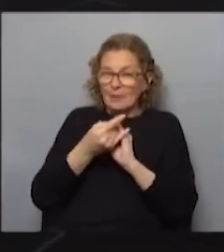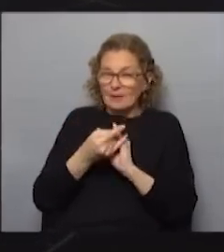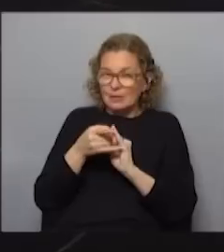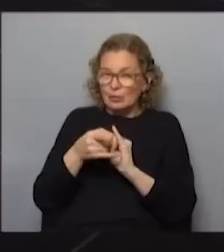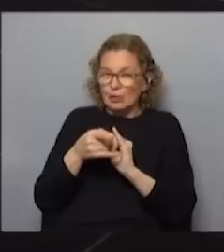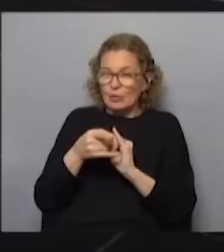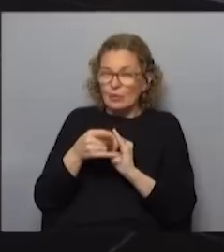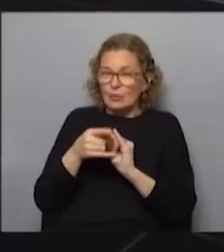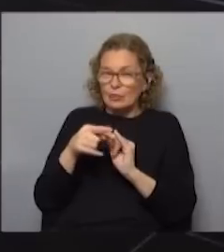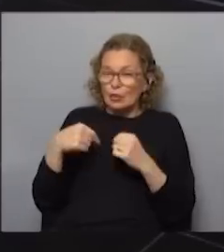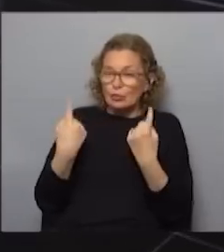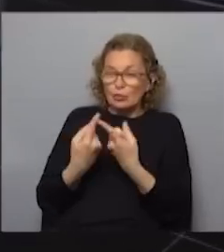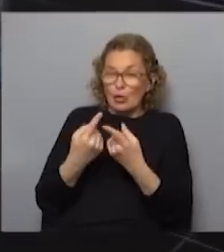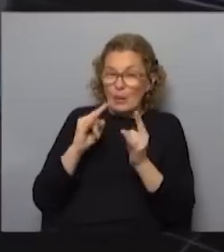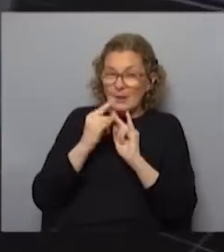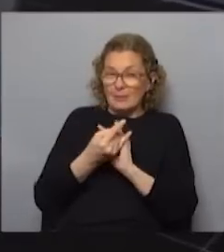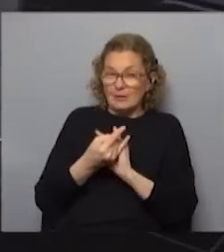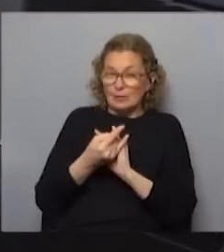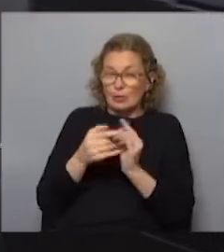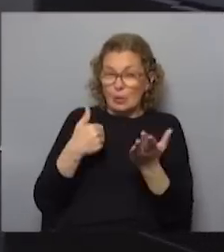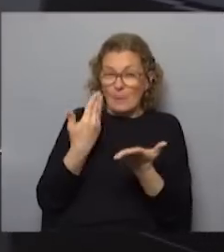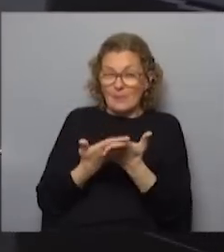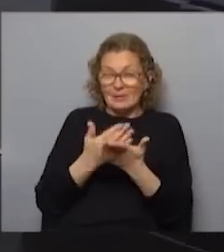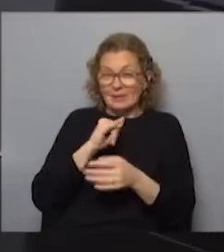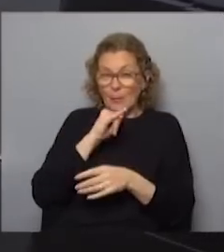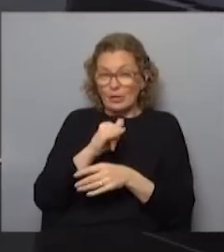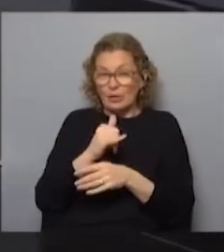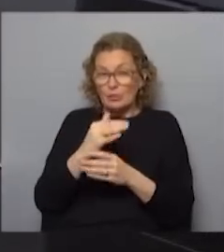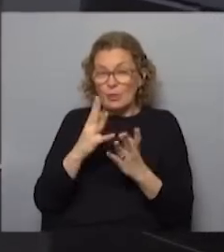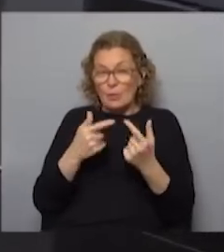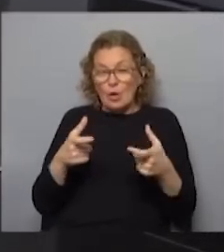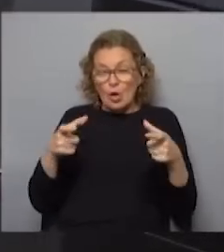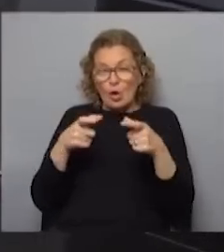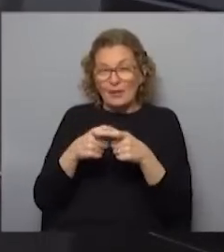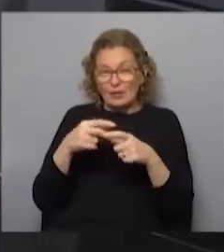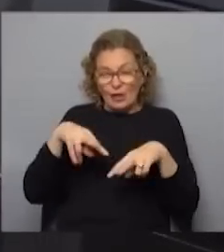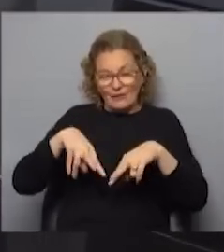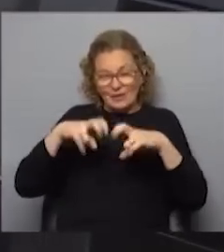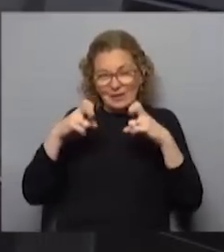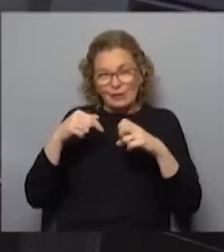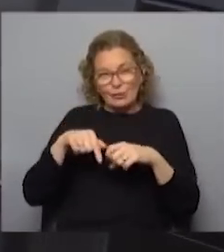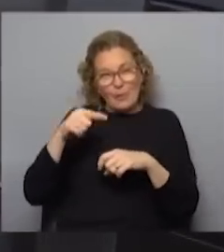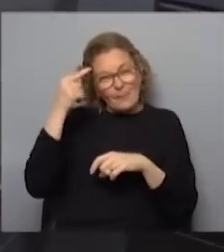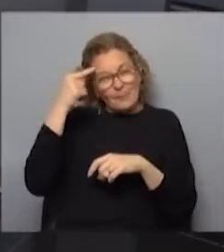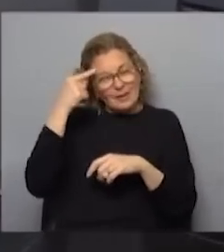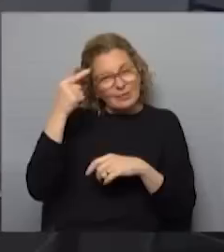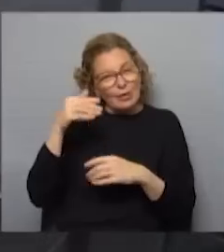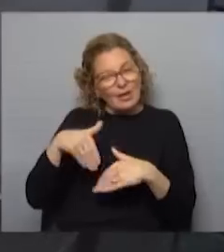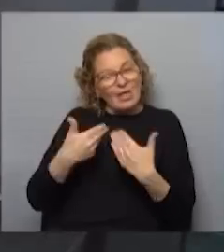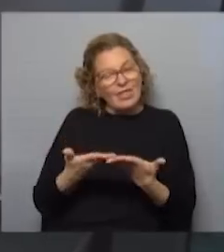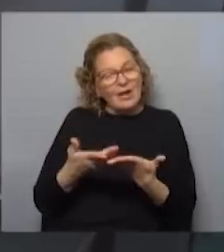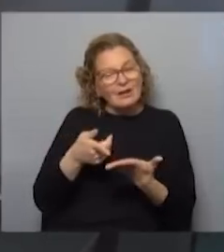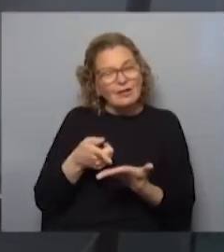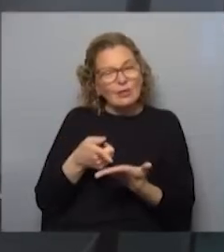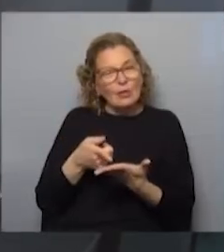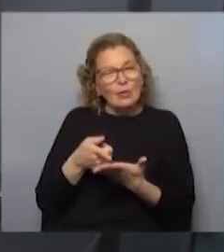esta fue una decisión unánime del parlamento cuando presentamos la denuncia de formar la comisión Investiga yo creo que aportar esos elementos